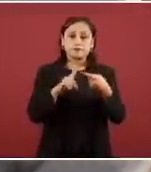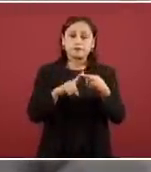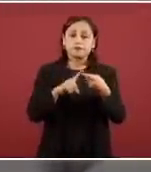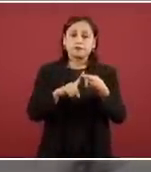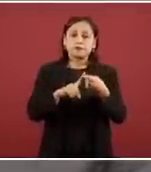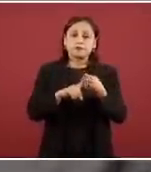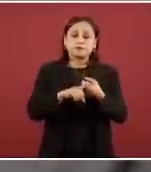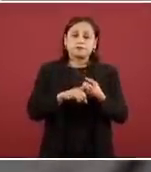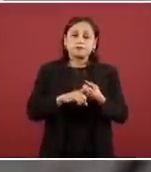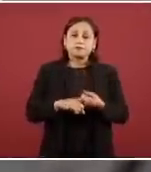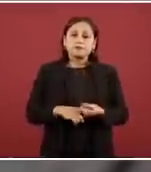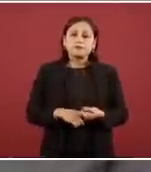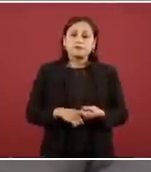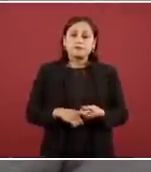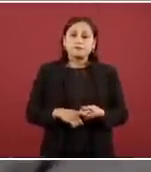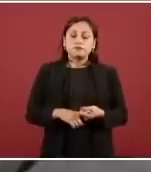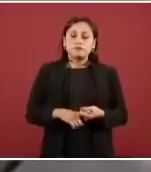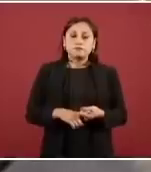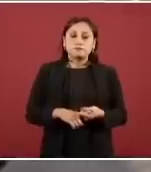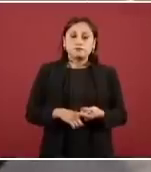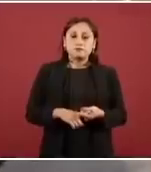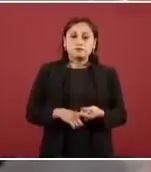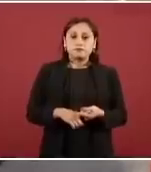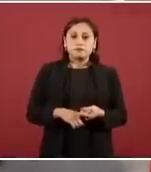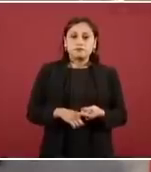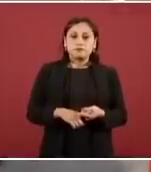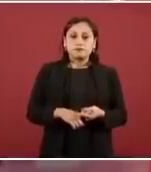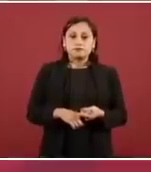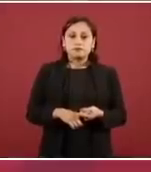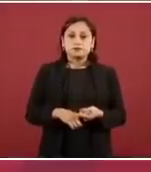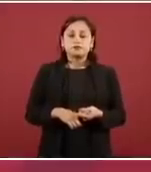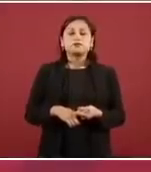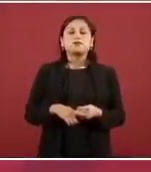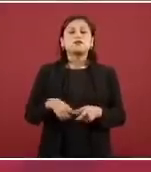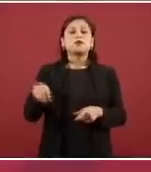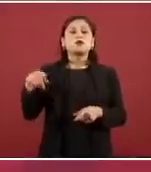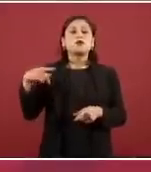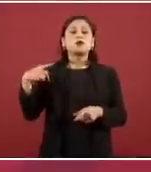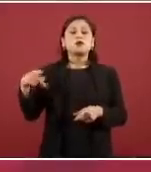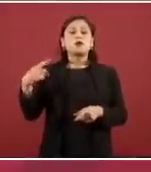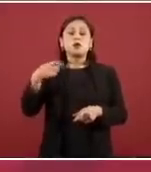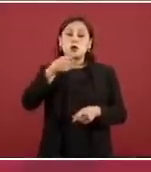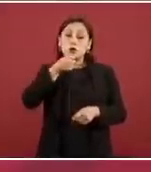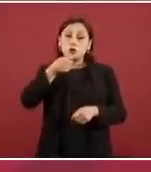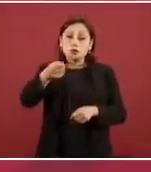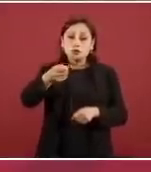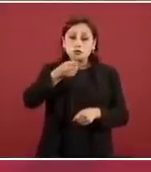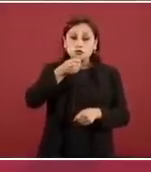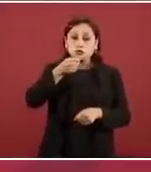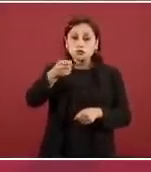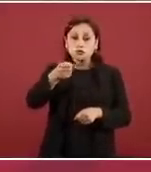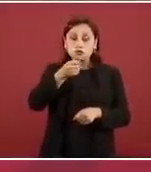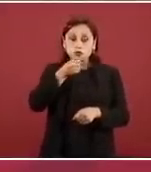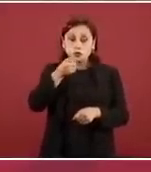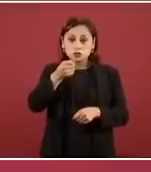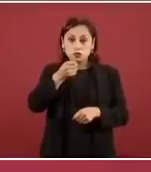Primero, que si los reportajes, ¿sí?, ahuyentan